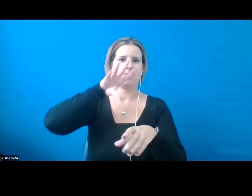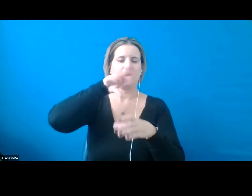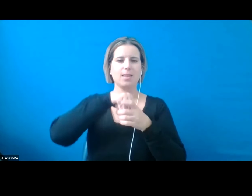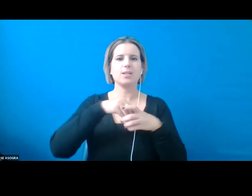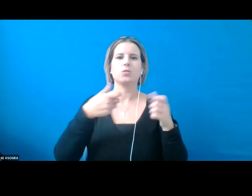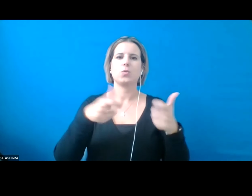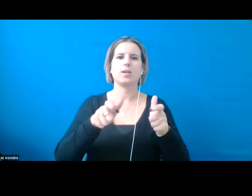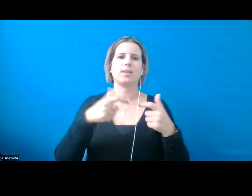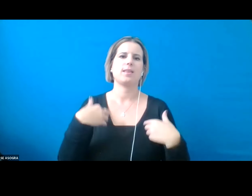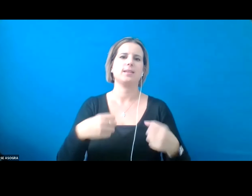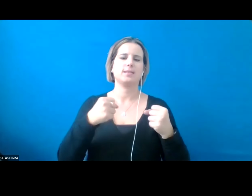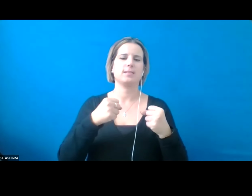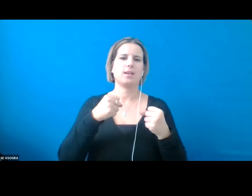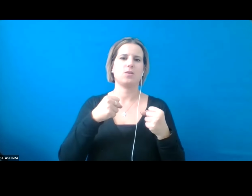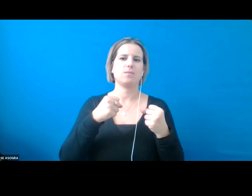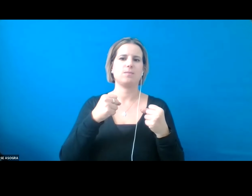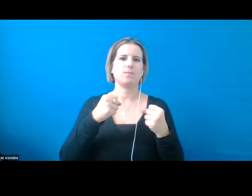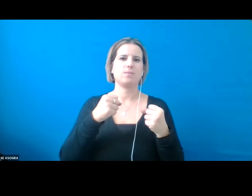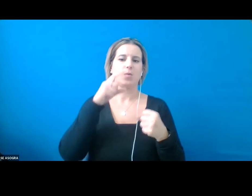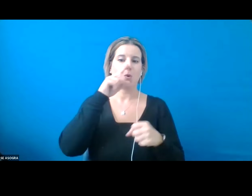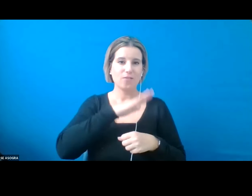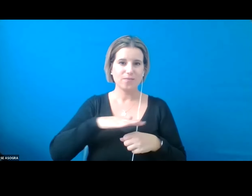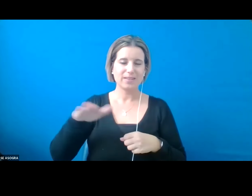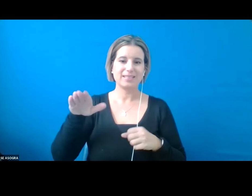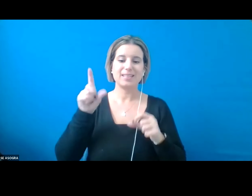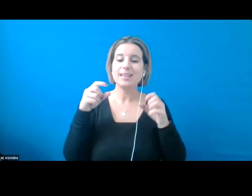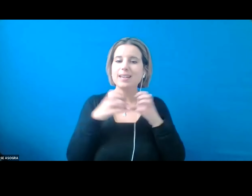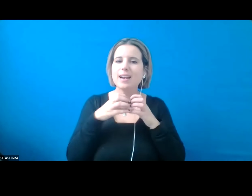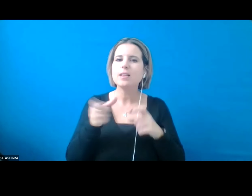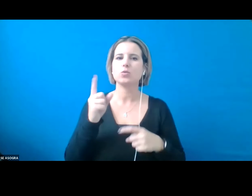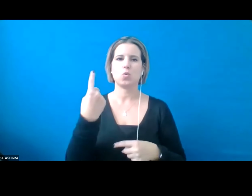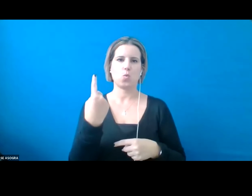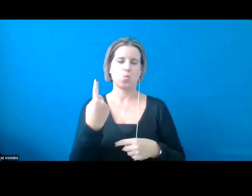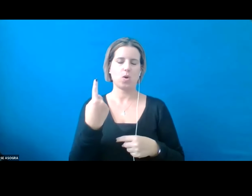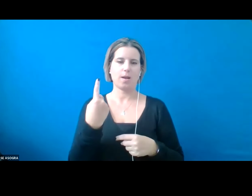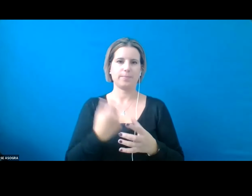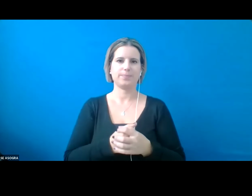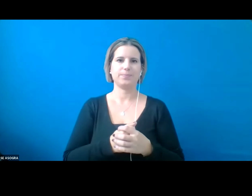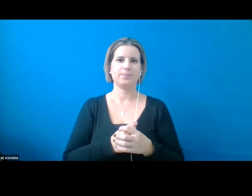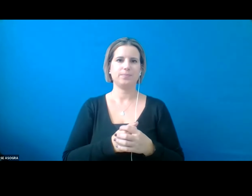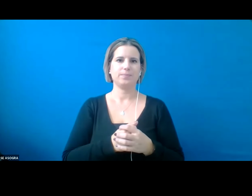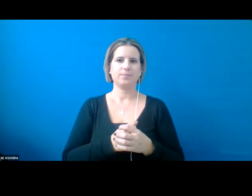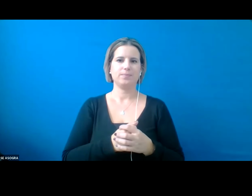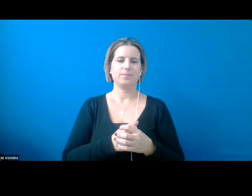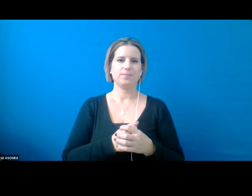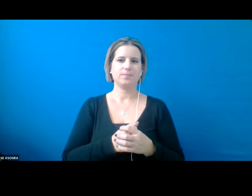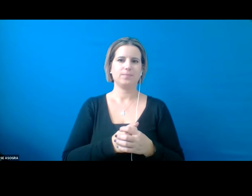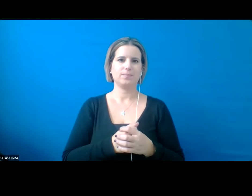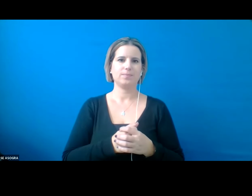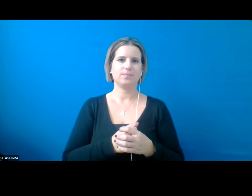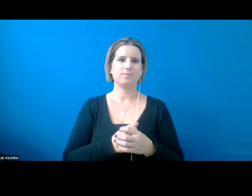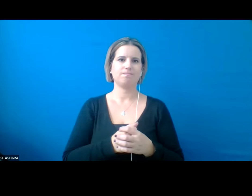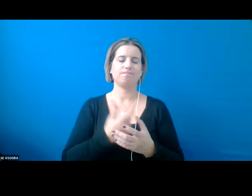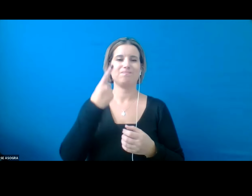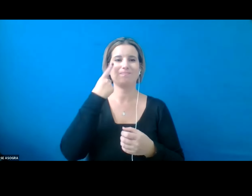unidades de salud mental infantil juvenil que para Granada hay solamente una claro esto nos lleva a tener en